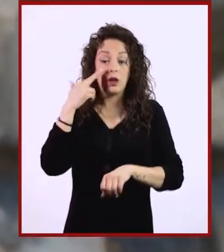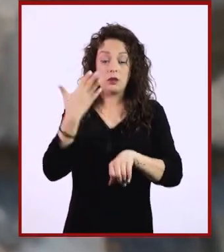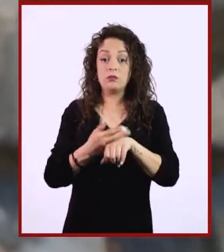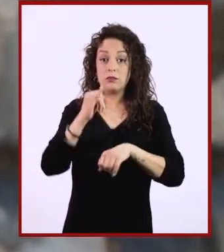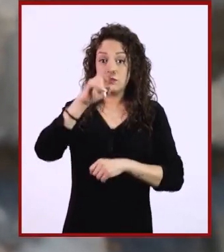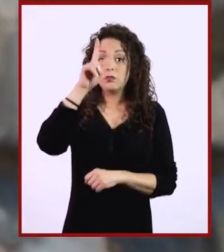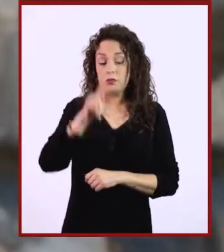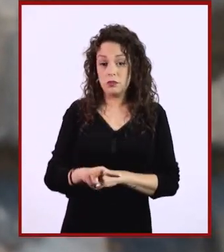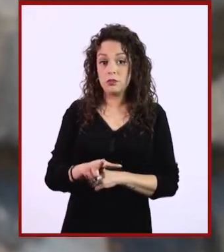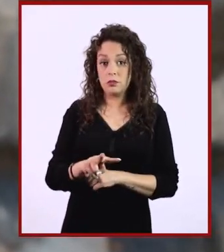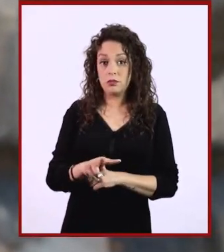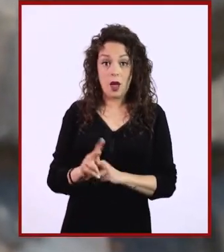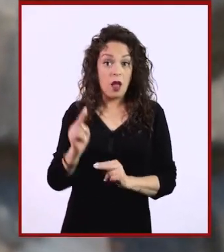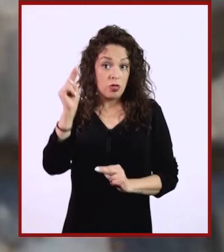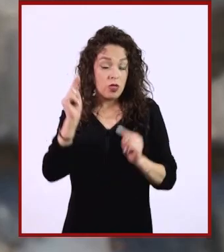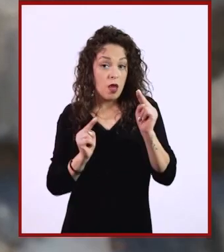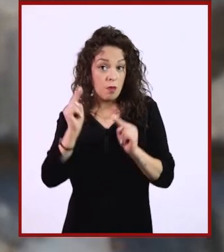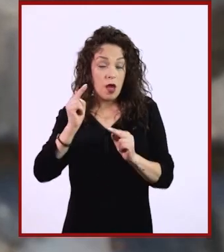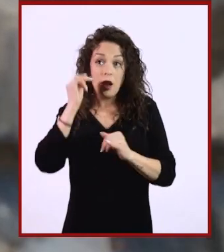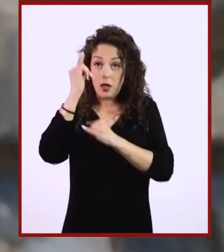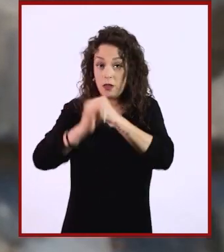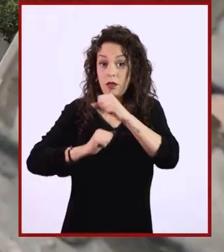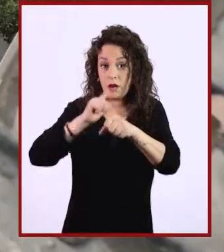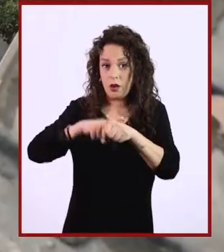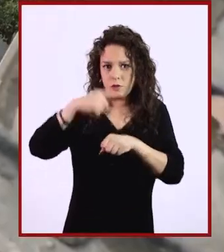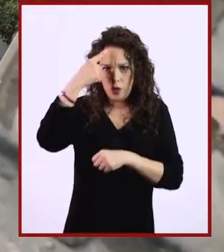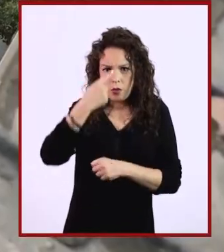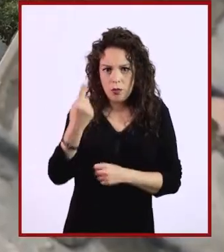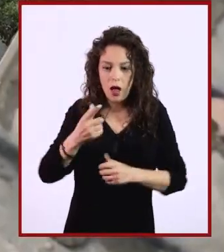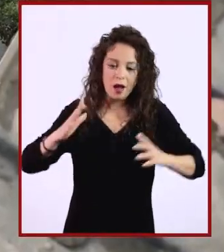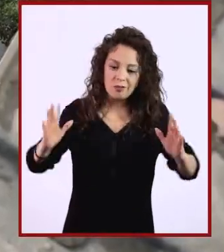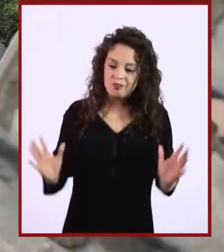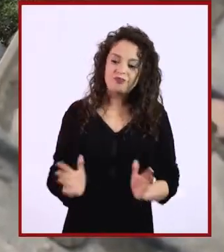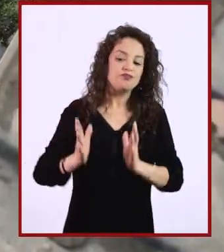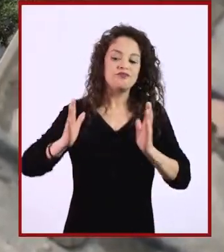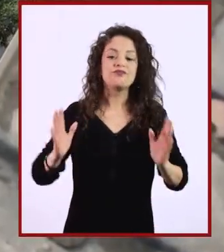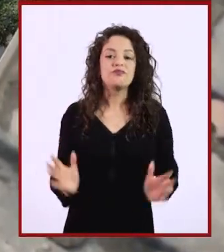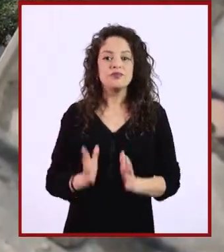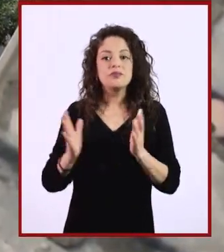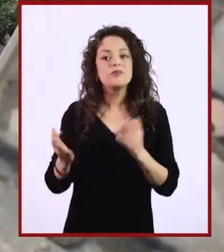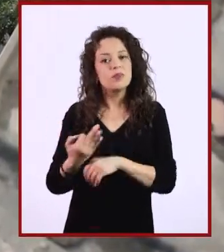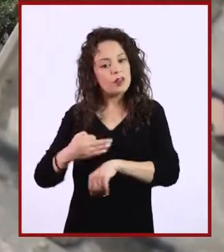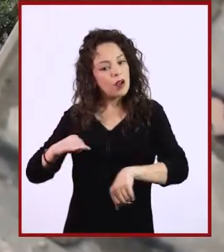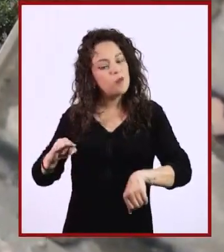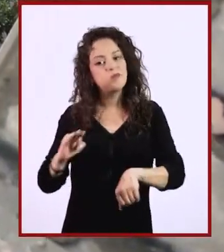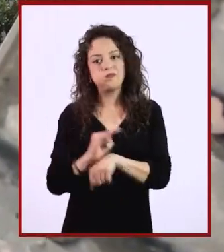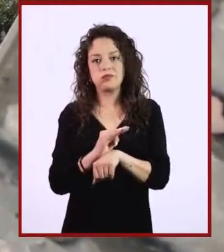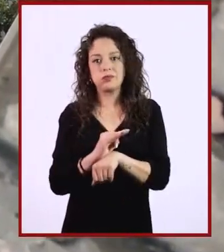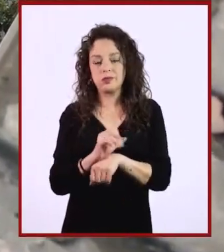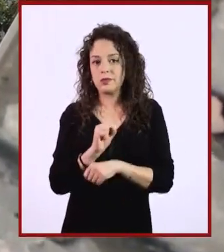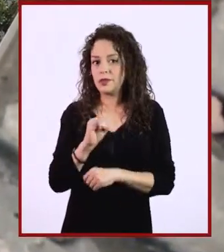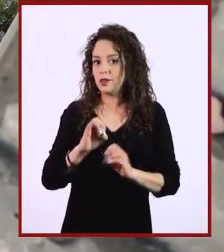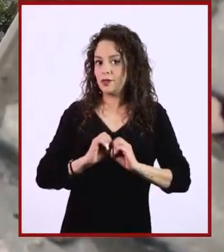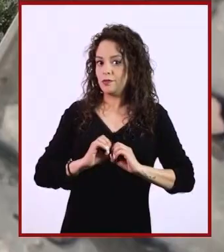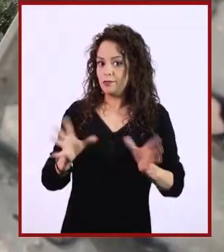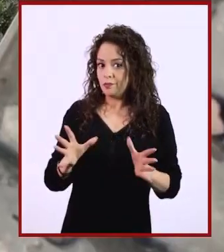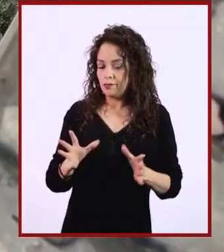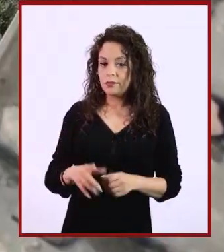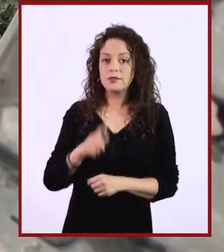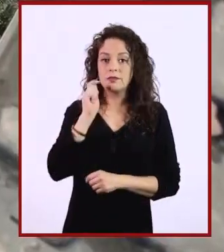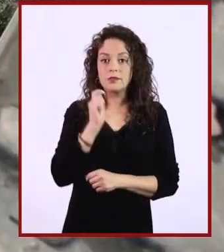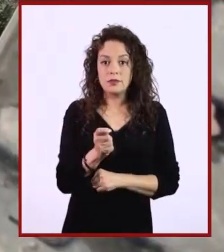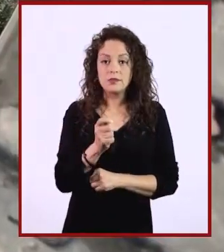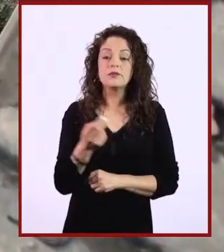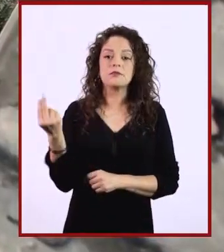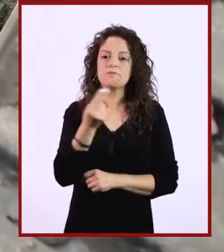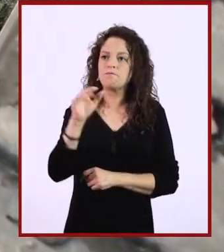nivel internacional, ¿no?, de promover, digamos, una protección, ¿no?, de generar una